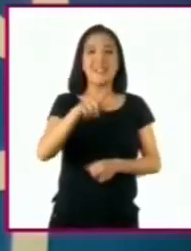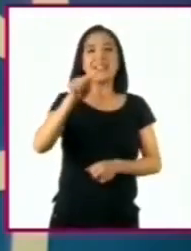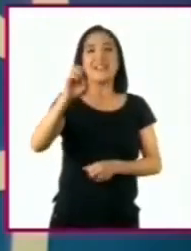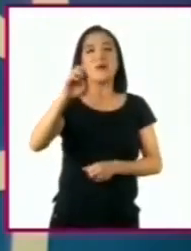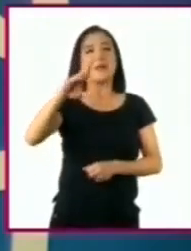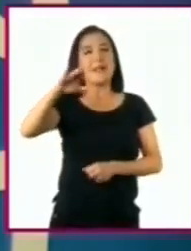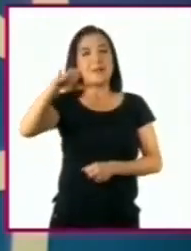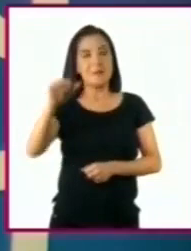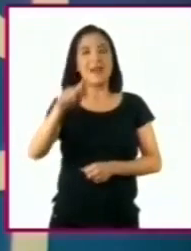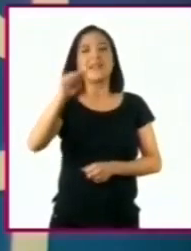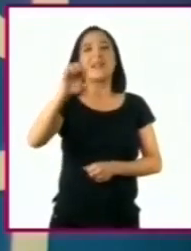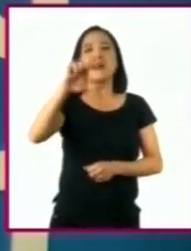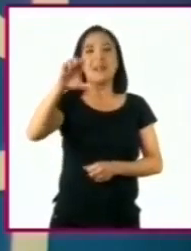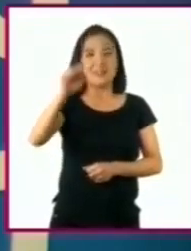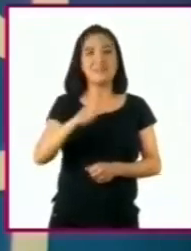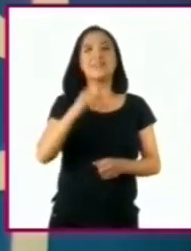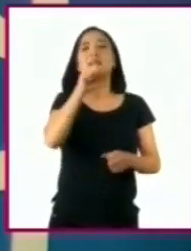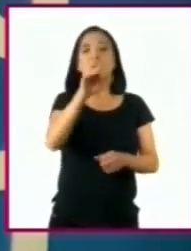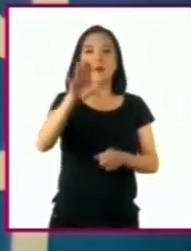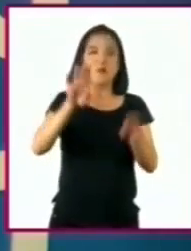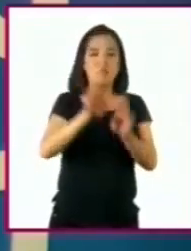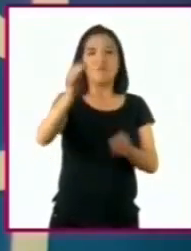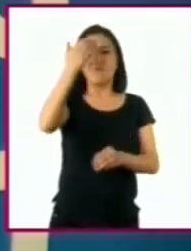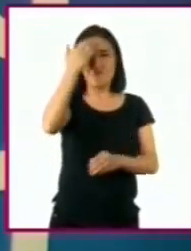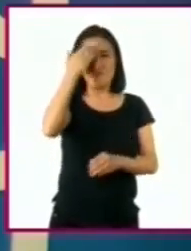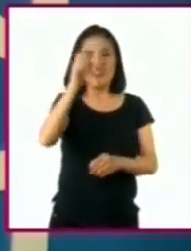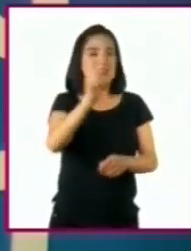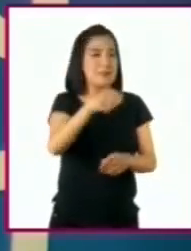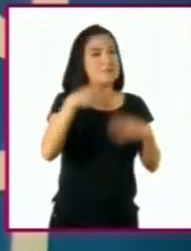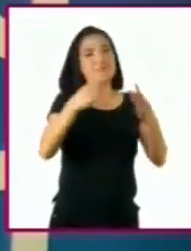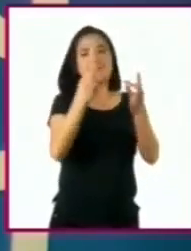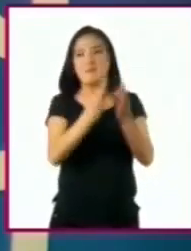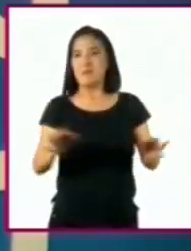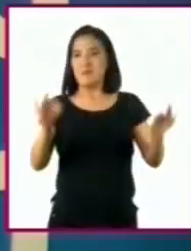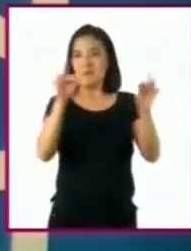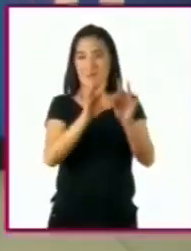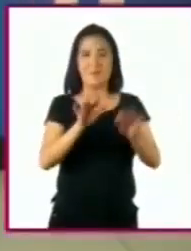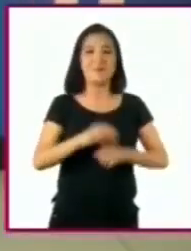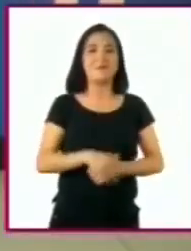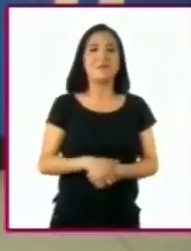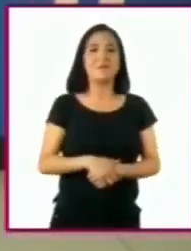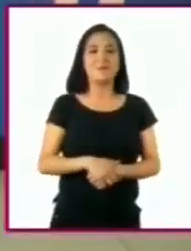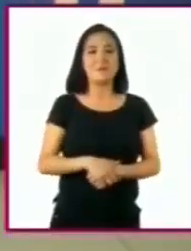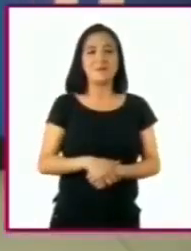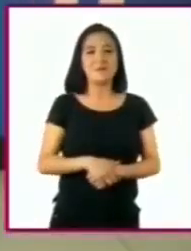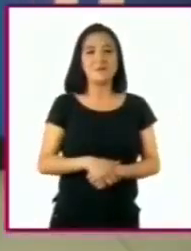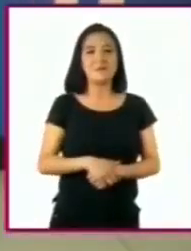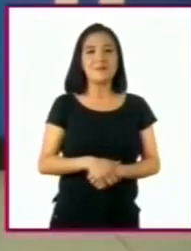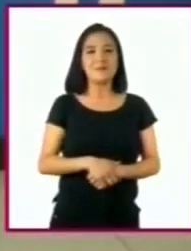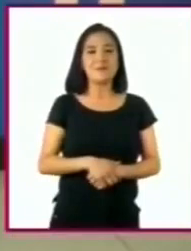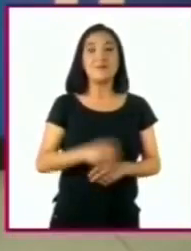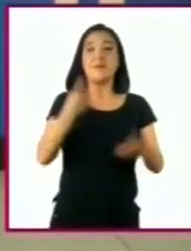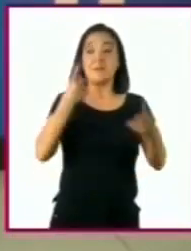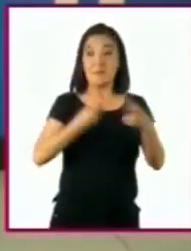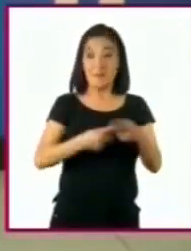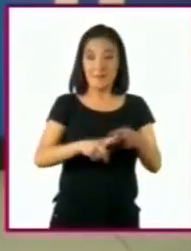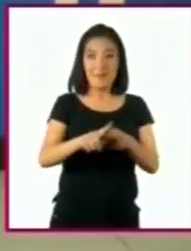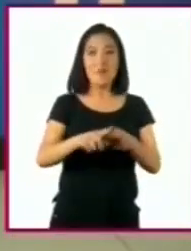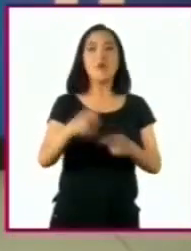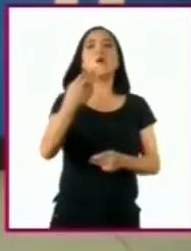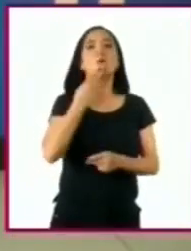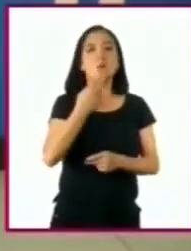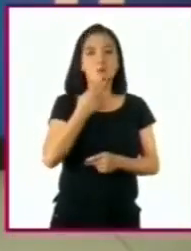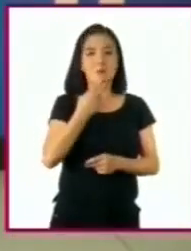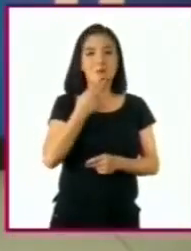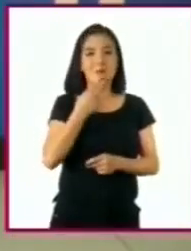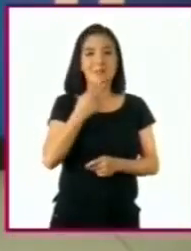Tales y conozcamos lo que es el inverso de este importante teorema. A continuación, utilizaremos